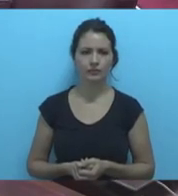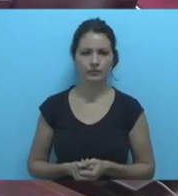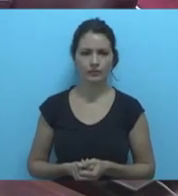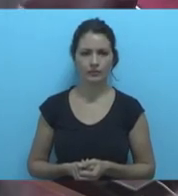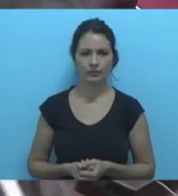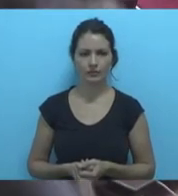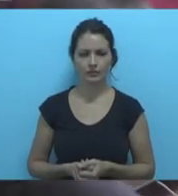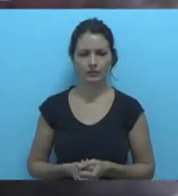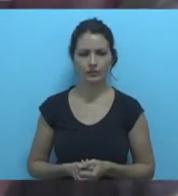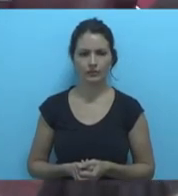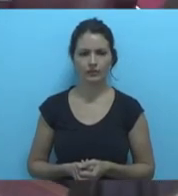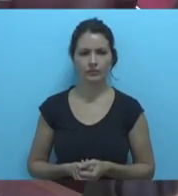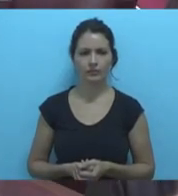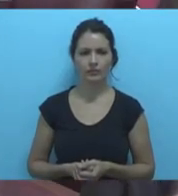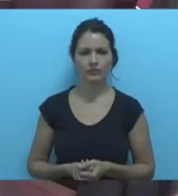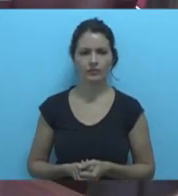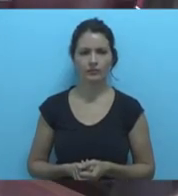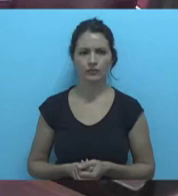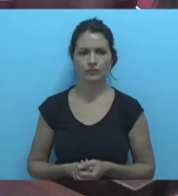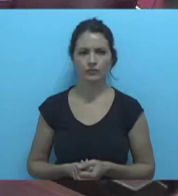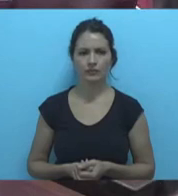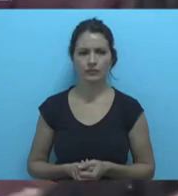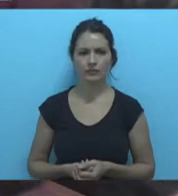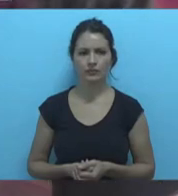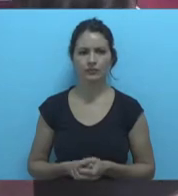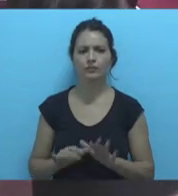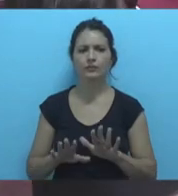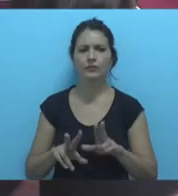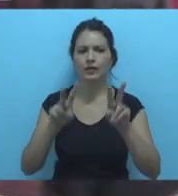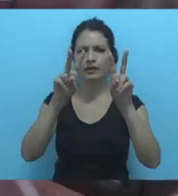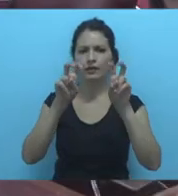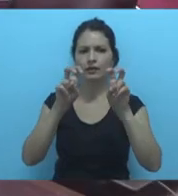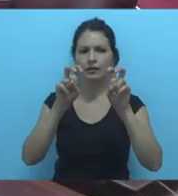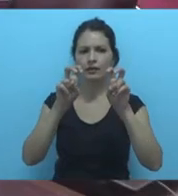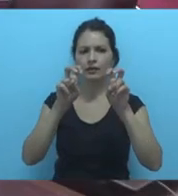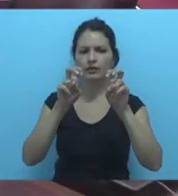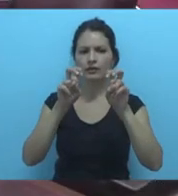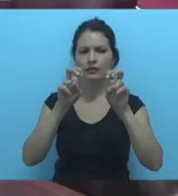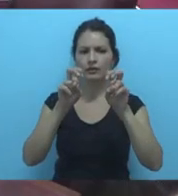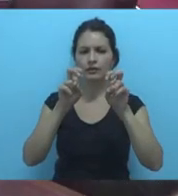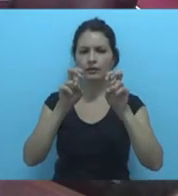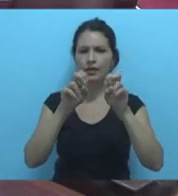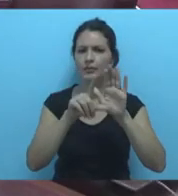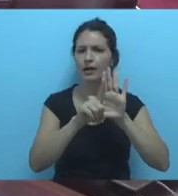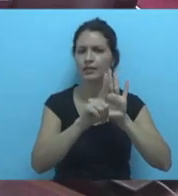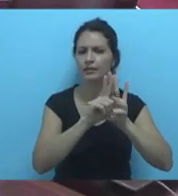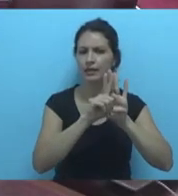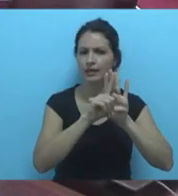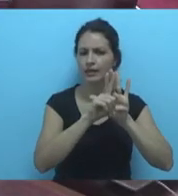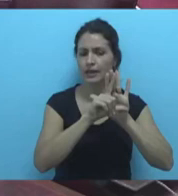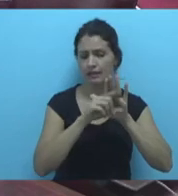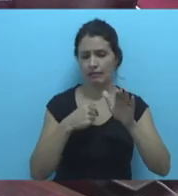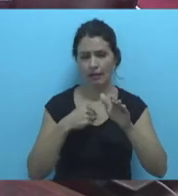secretario parlamentario. Sí, diputado Real. Sí, que en el tema de la deuda son 4 los expedientes,